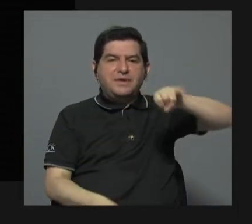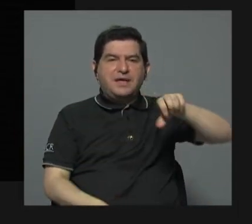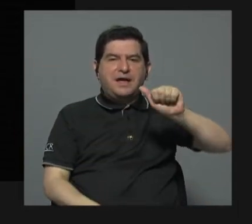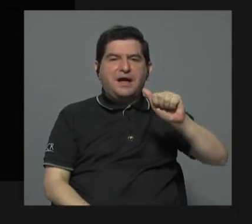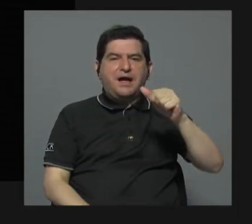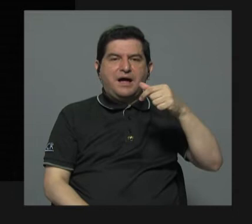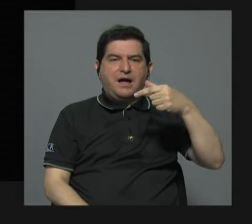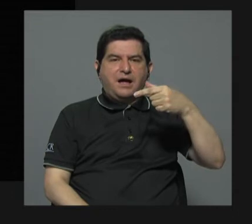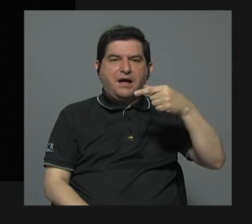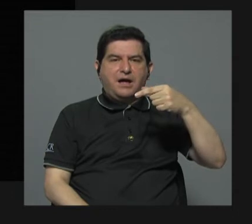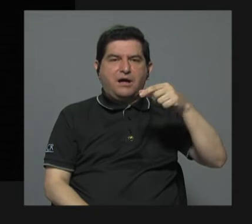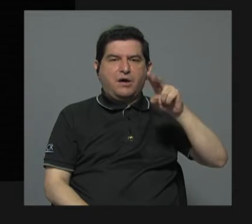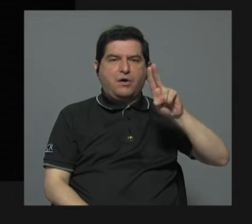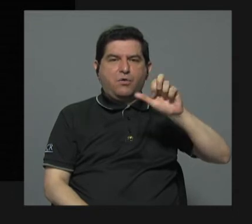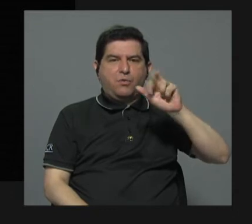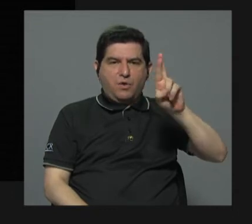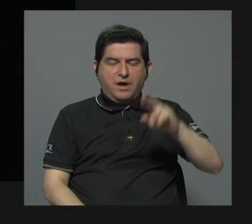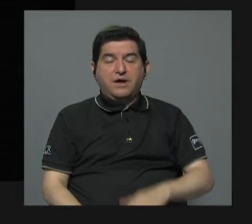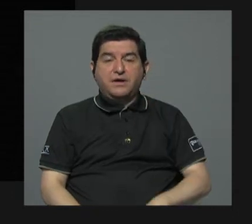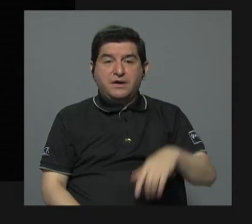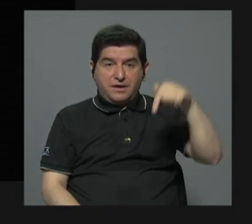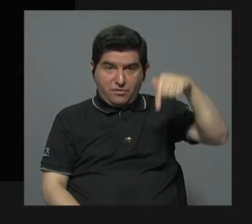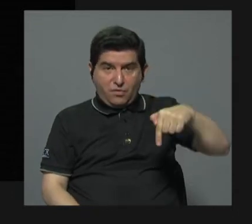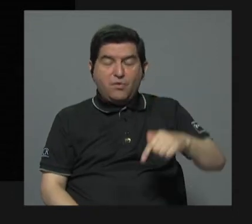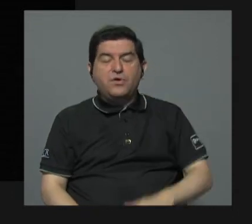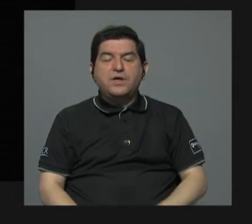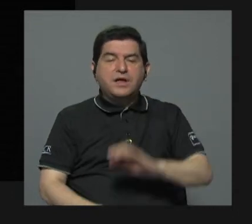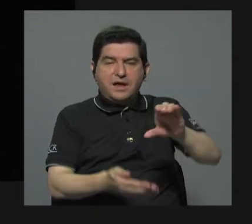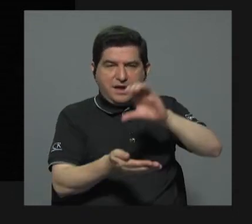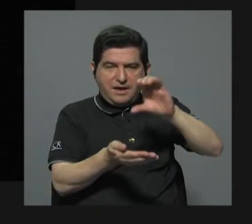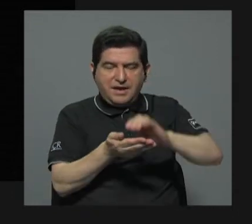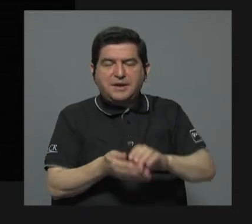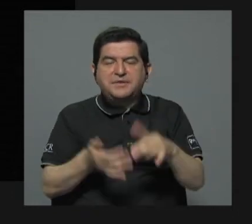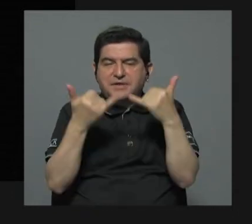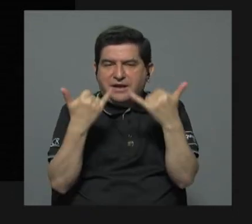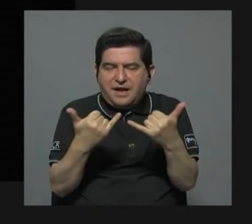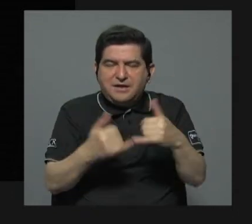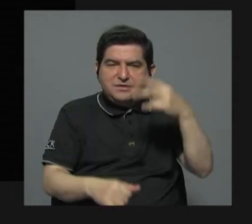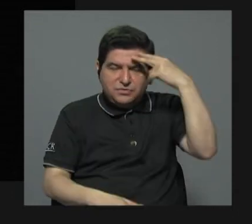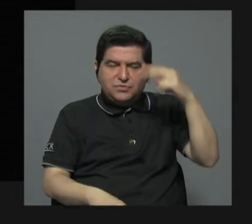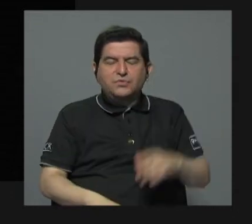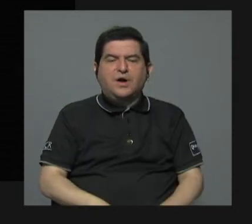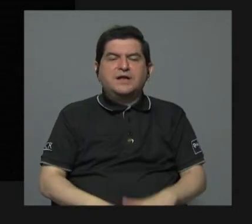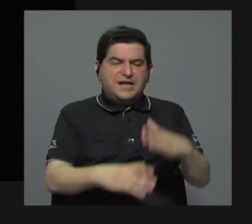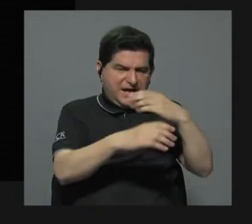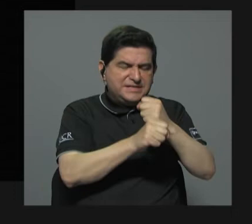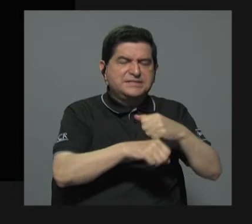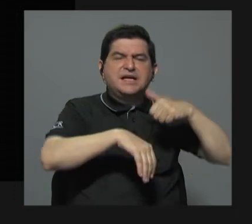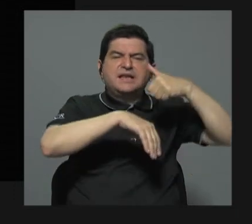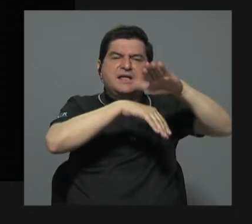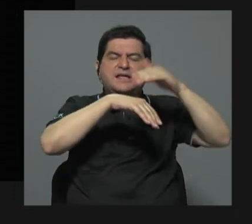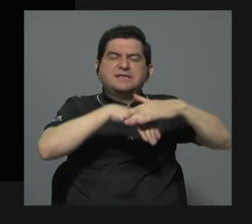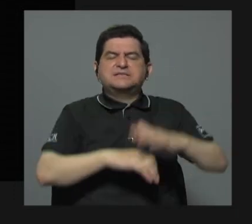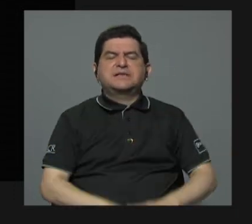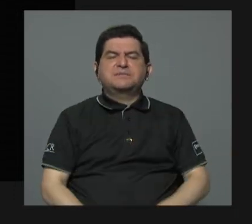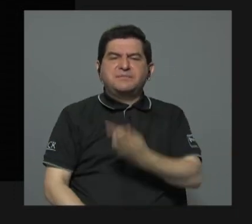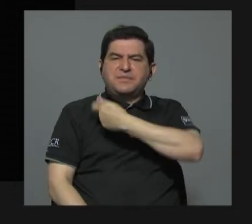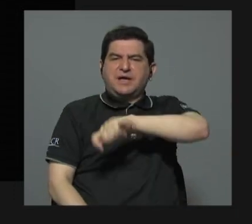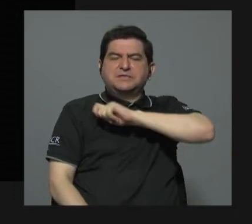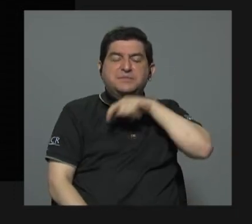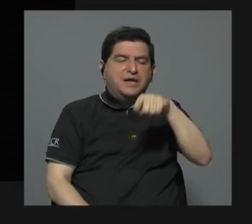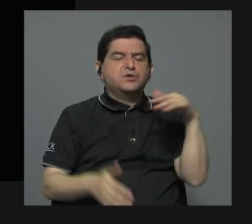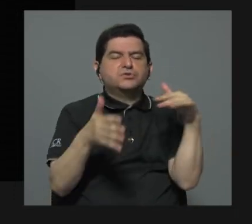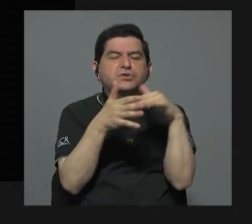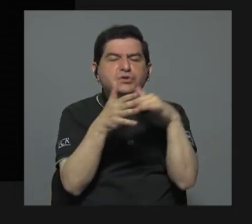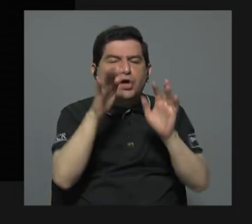pinta en la Nueva España, o sea, lo que es México, en la capital, y se mandaba a España. El monarca y los heraldos de la corte hacían un